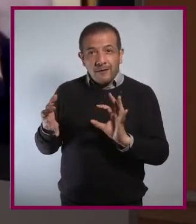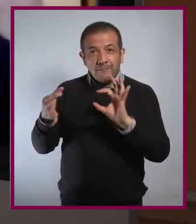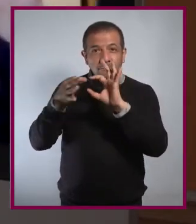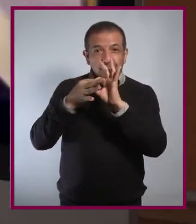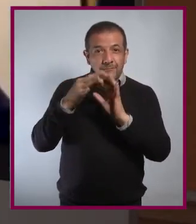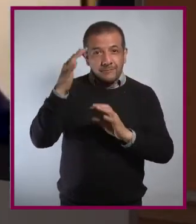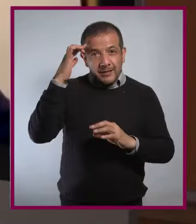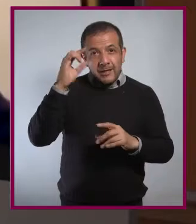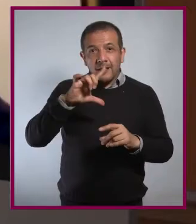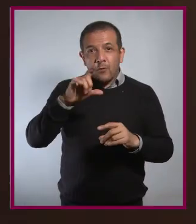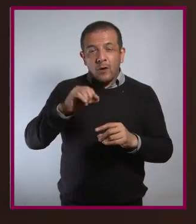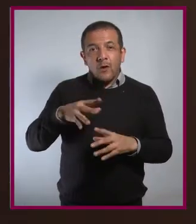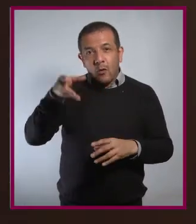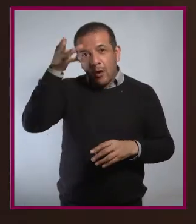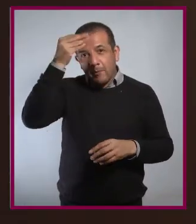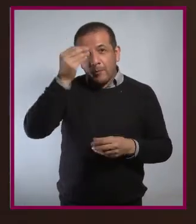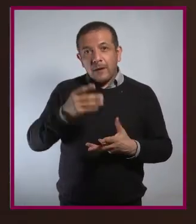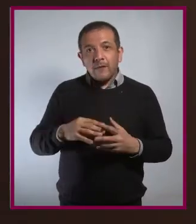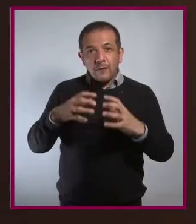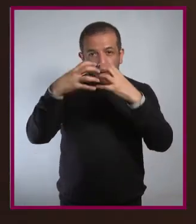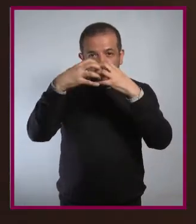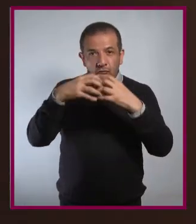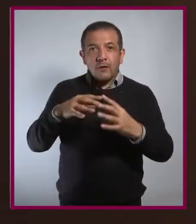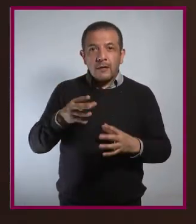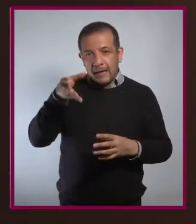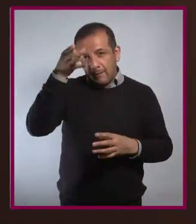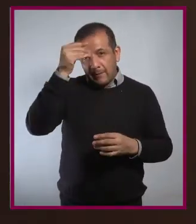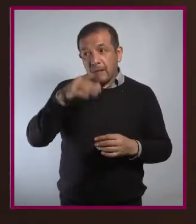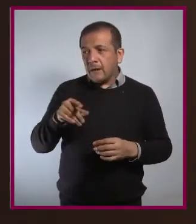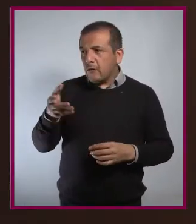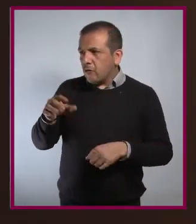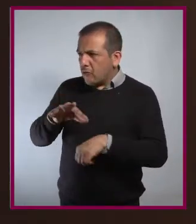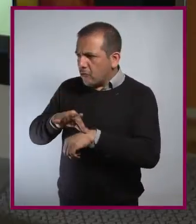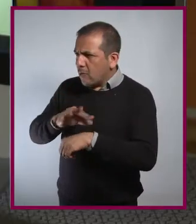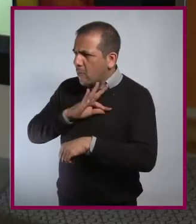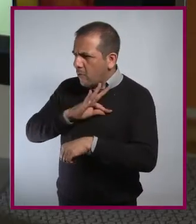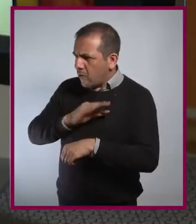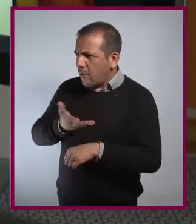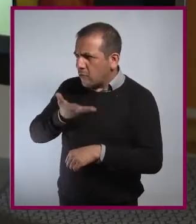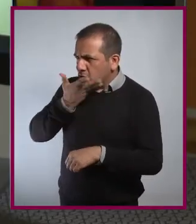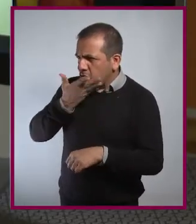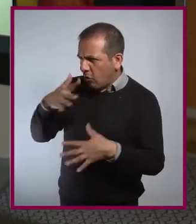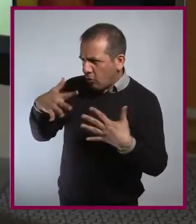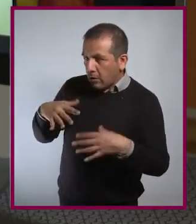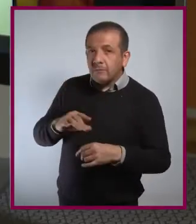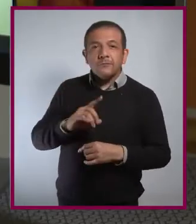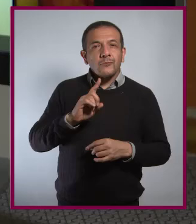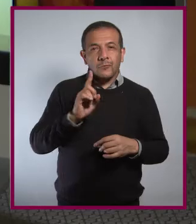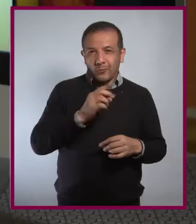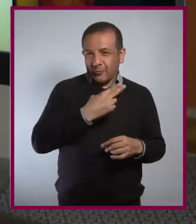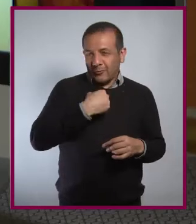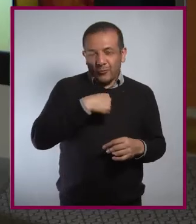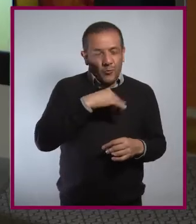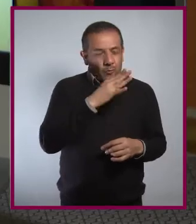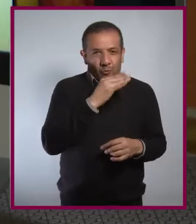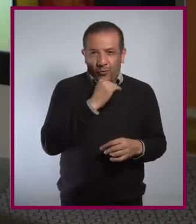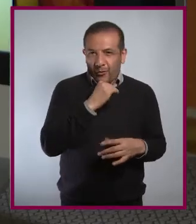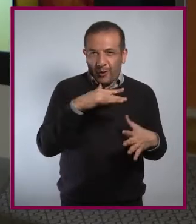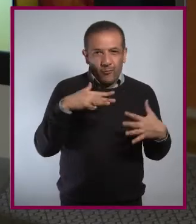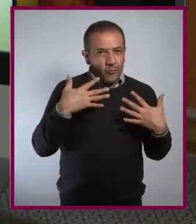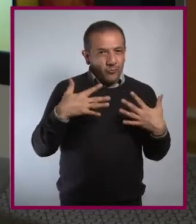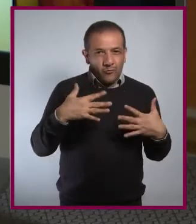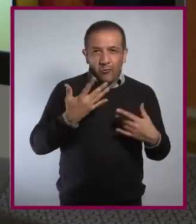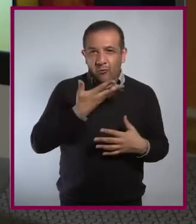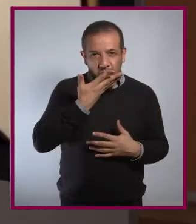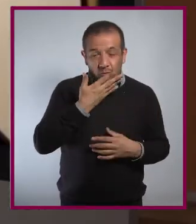integra a nivel central. Doctora, ¿nos podemos acostumbrar al dolor? No nos acostumbramos al dolor. La gente puede vivir